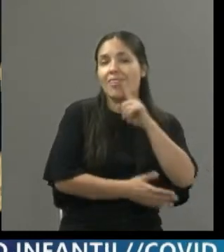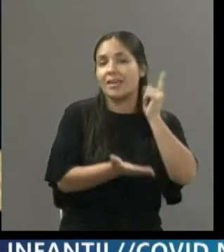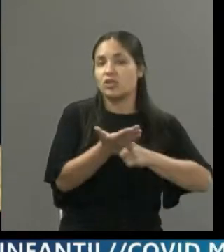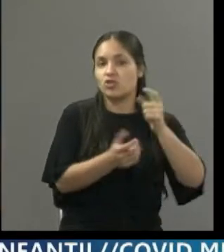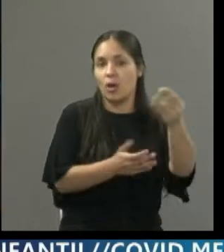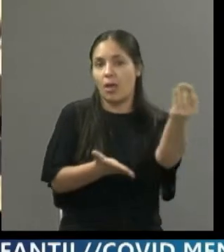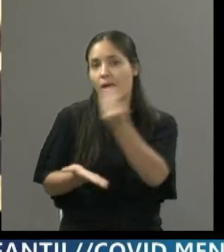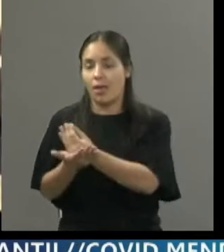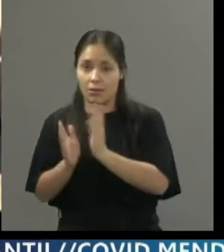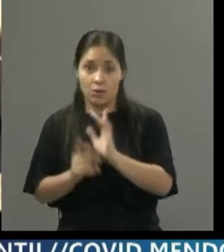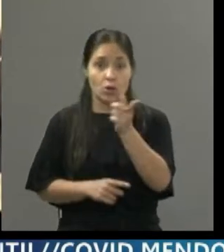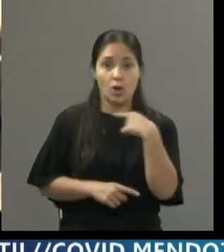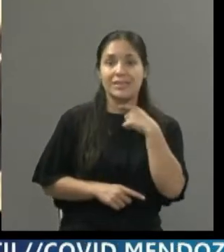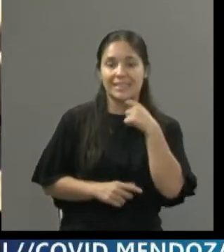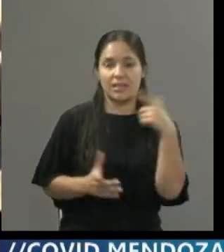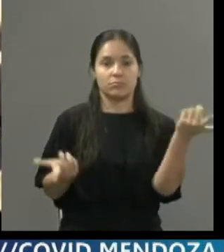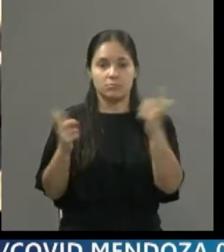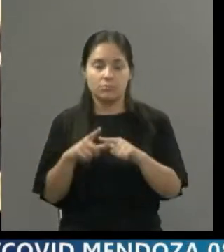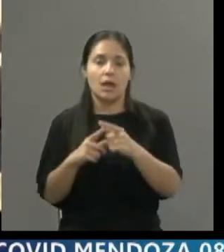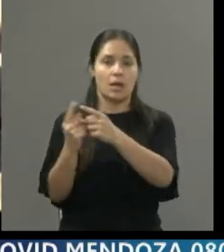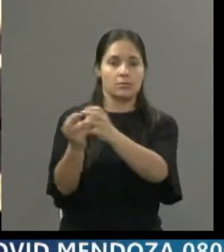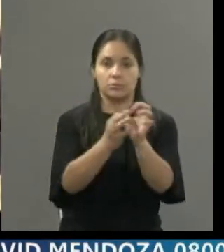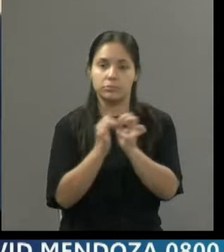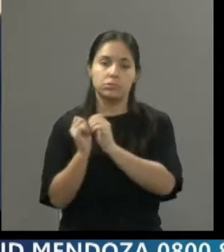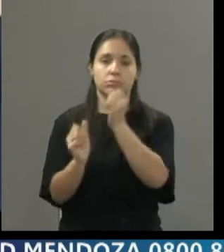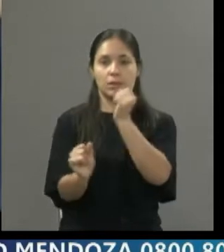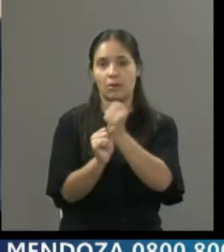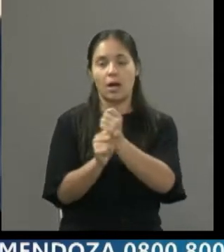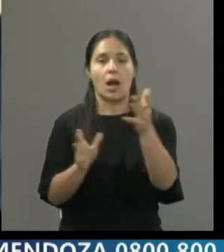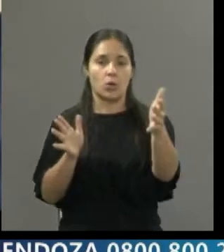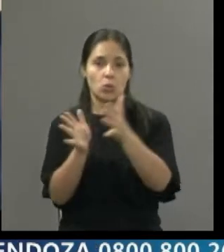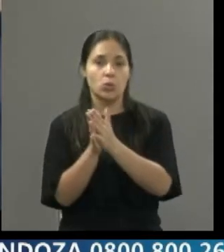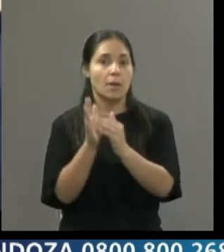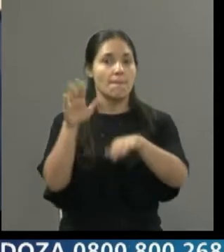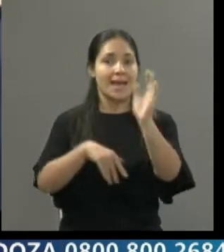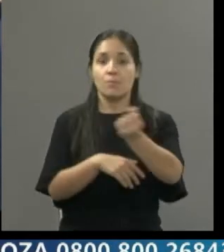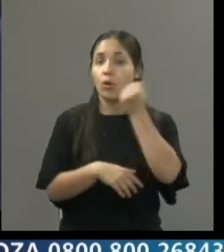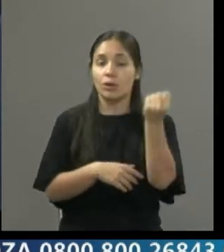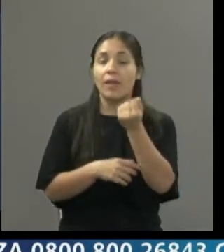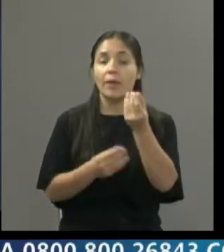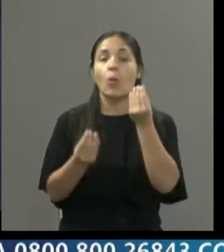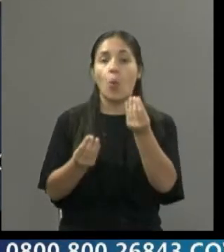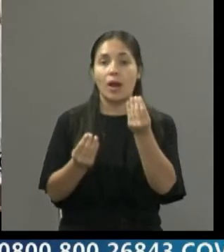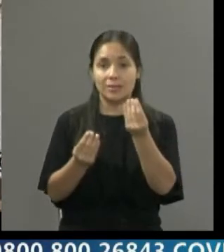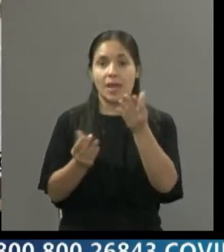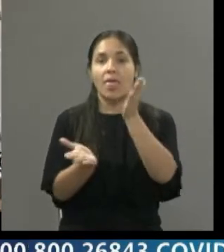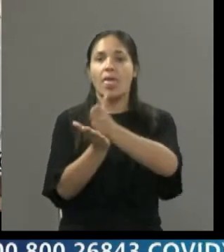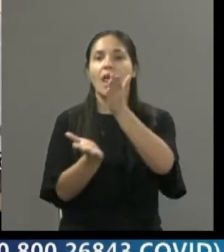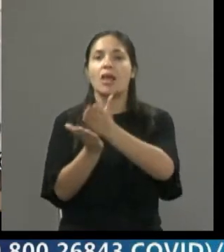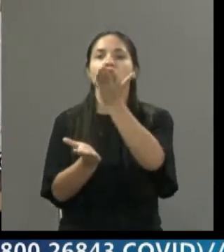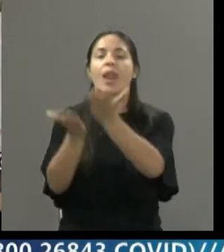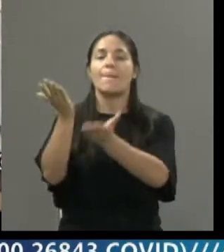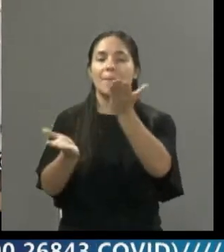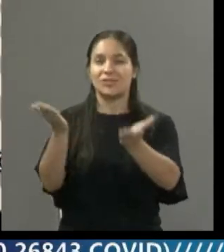a trabajar siempre que se tenga en el centro de la cuestión la protección y la promoción de los derechos humanos,